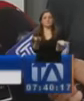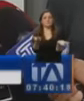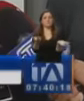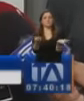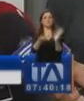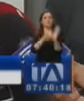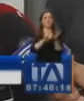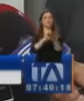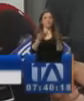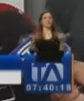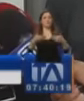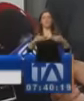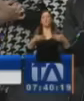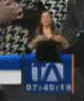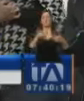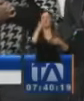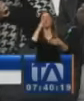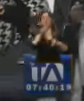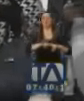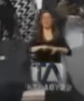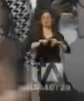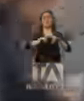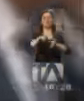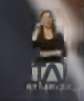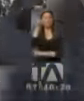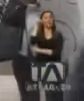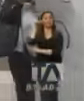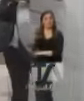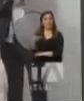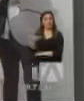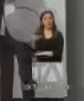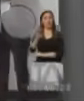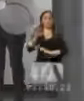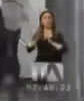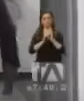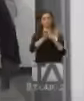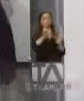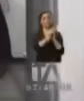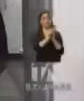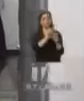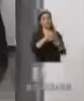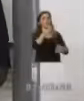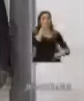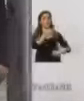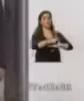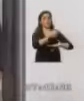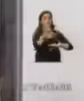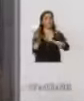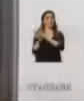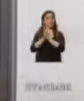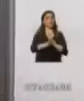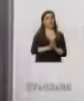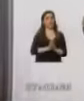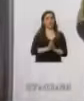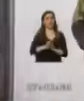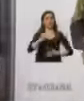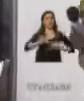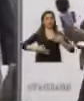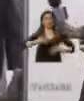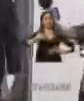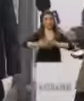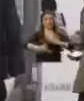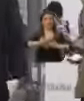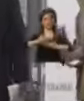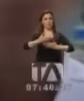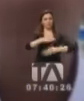configuraría delito de cohecho, eso habría que verificar. Y fue el fiscal quien formuló cargos contra el exgerente, pidiendo en la audiencia la prisión